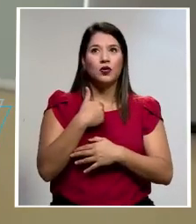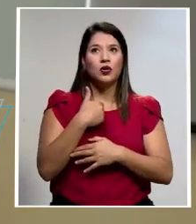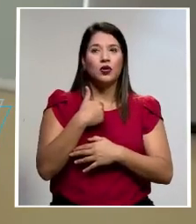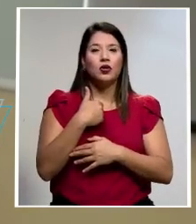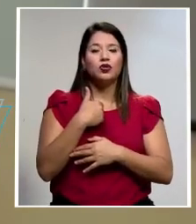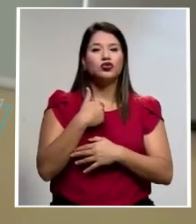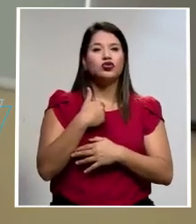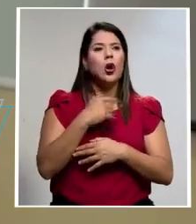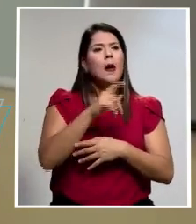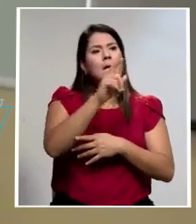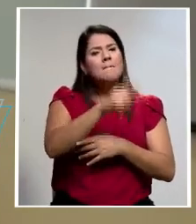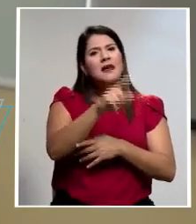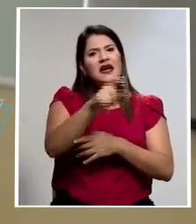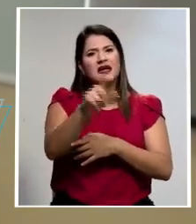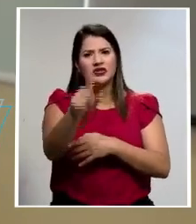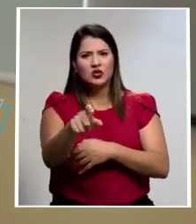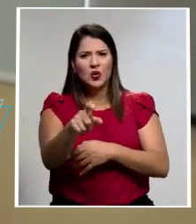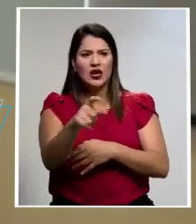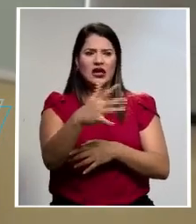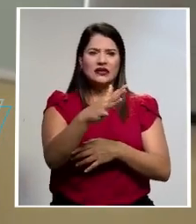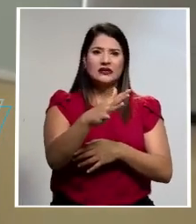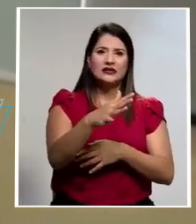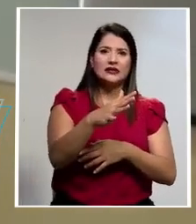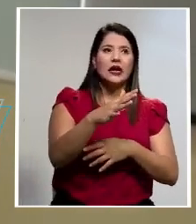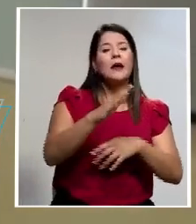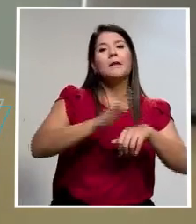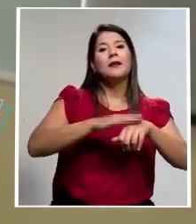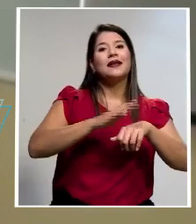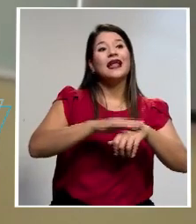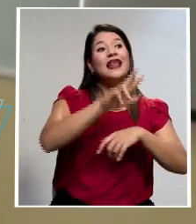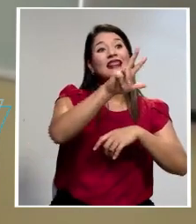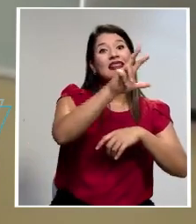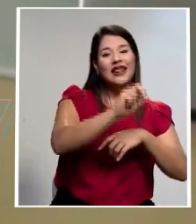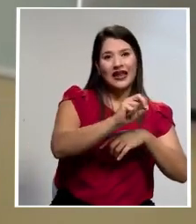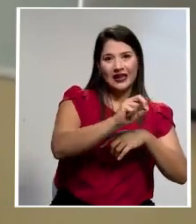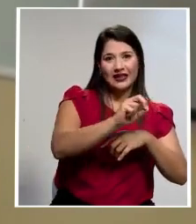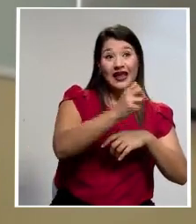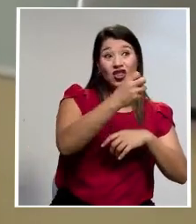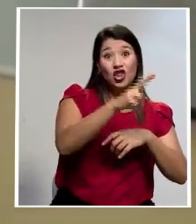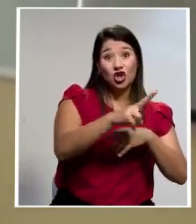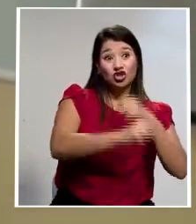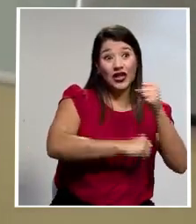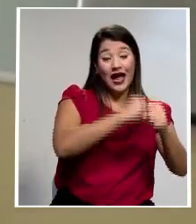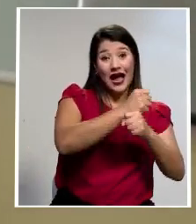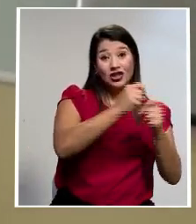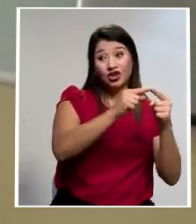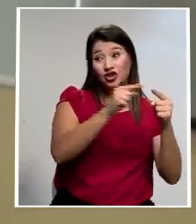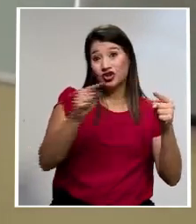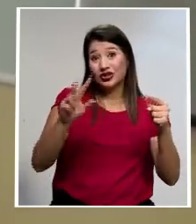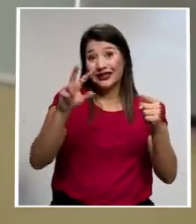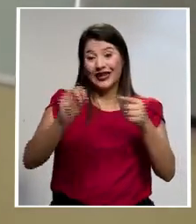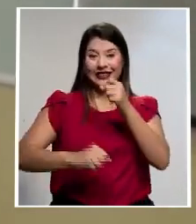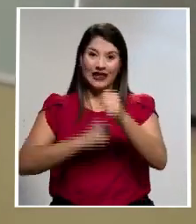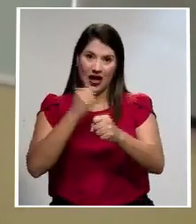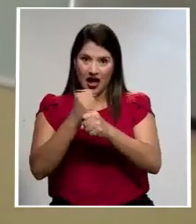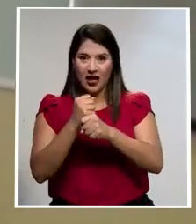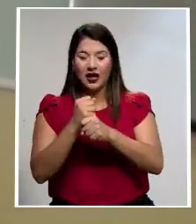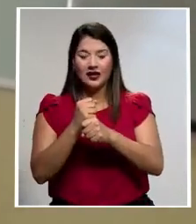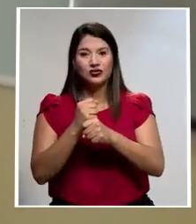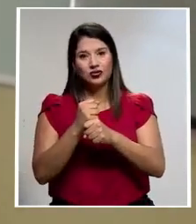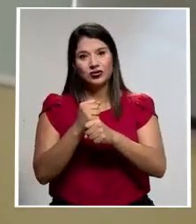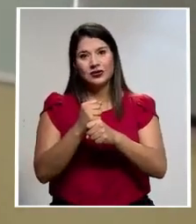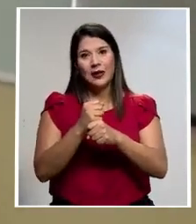usuarios entre el rango de los 30 y los 12 años de edad. Con el fin de optimizar las vacunas y